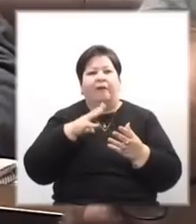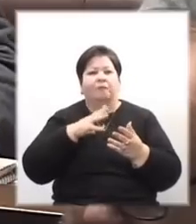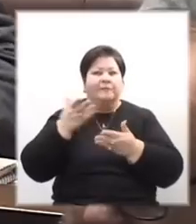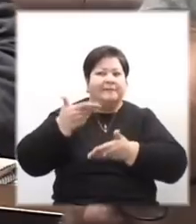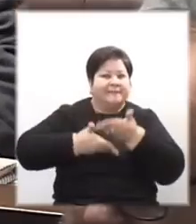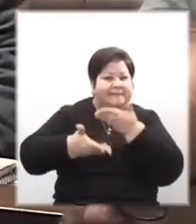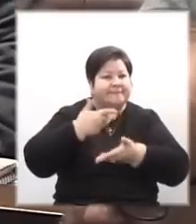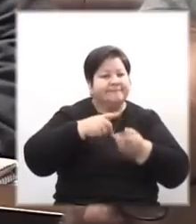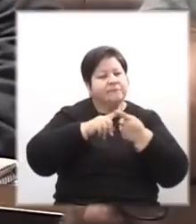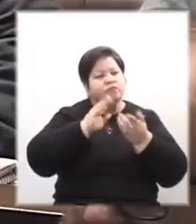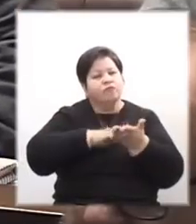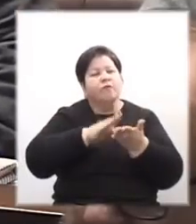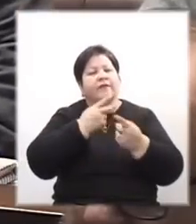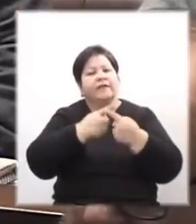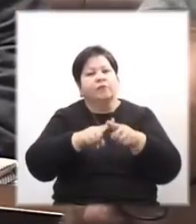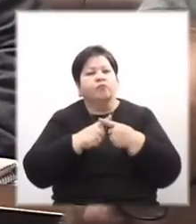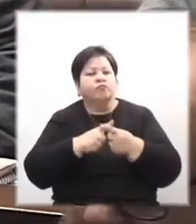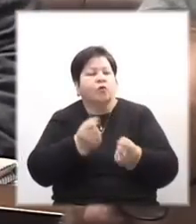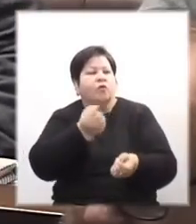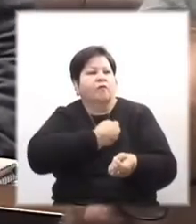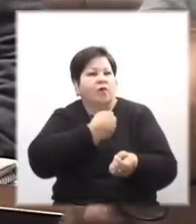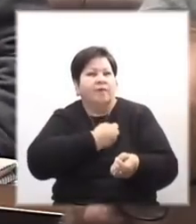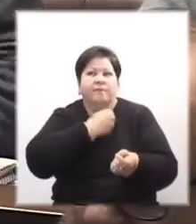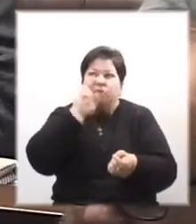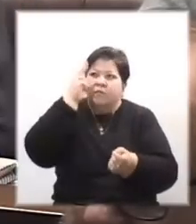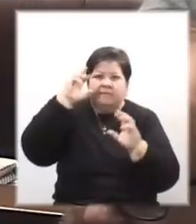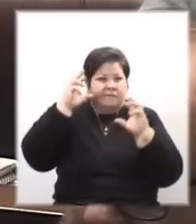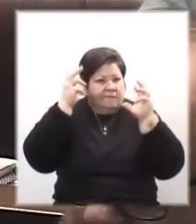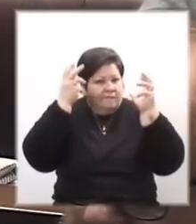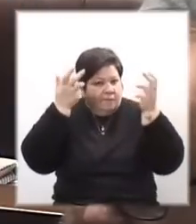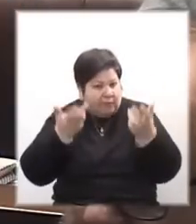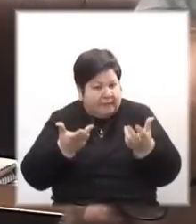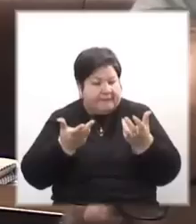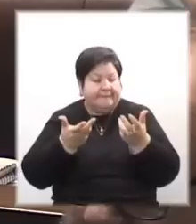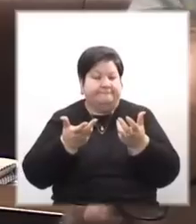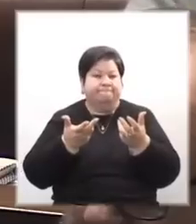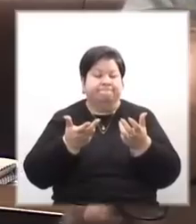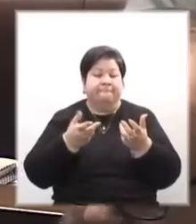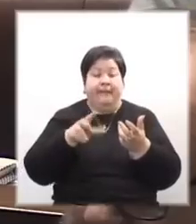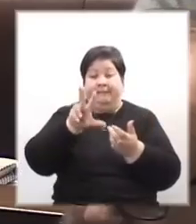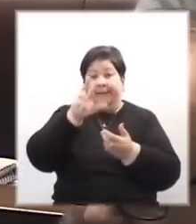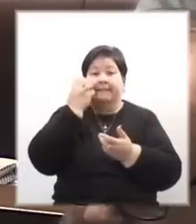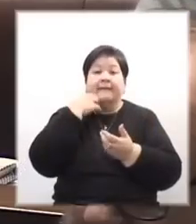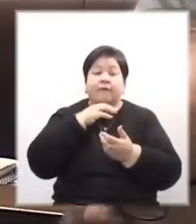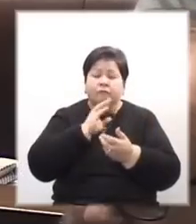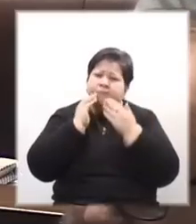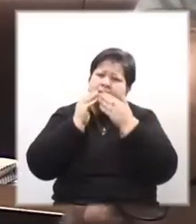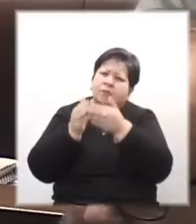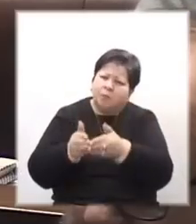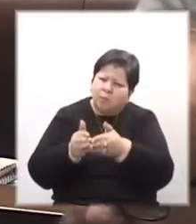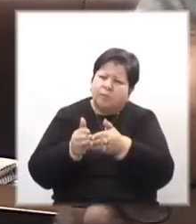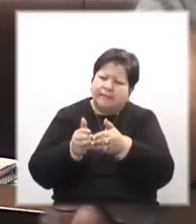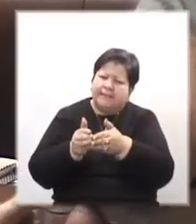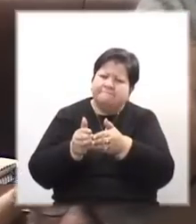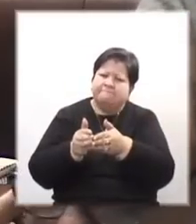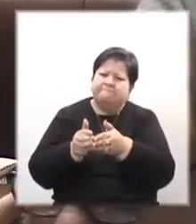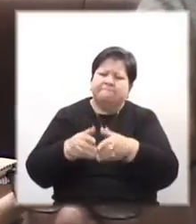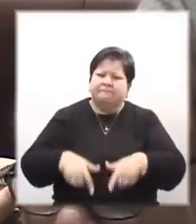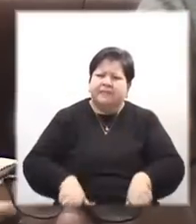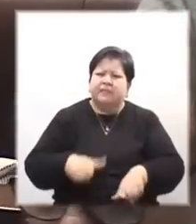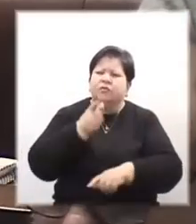discusión sobre los homicidios y las muertes violentas en nuestro país. Ese 3 de agosto nosotros le hicimos una pregunta al ministro del